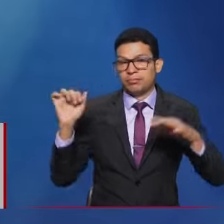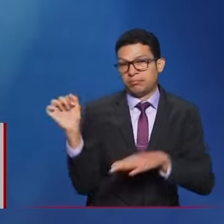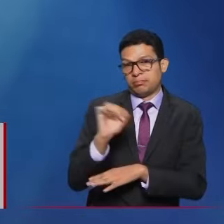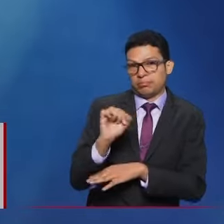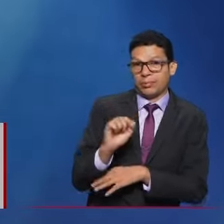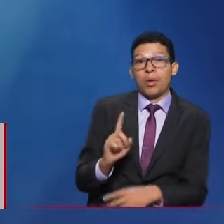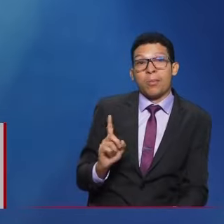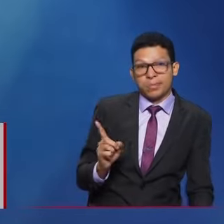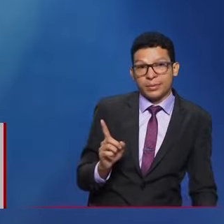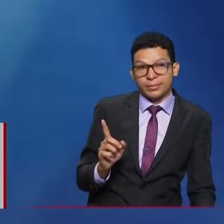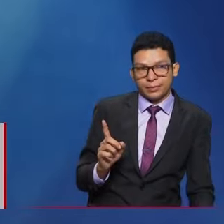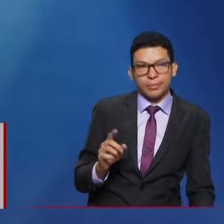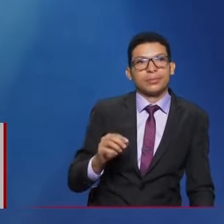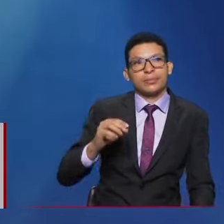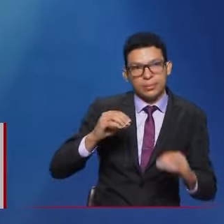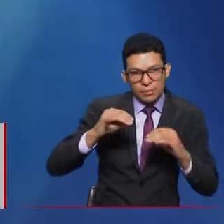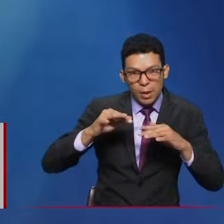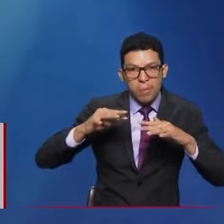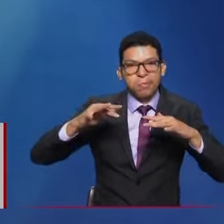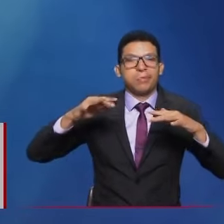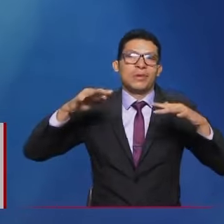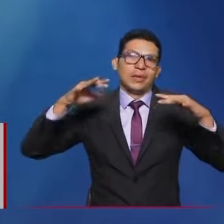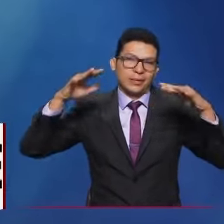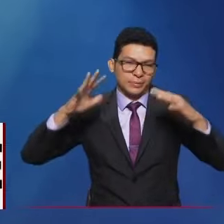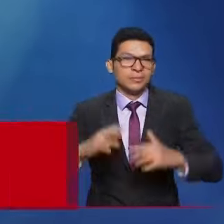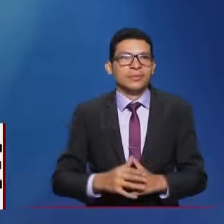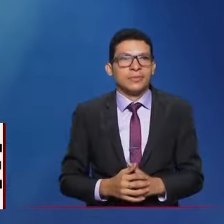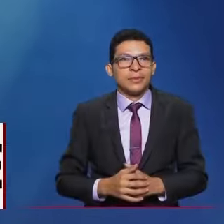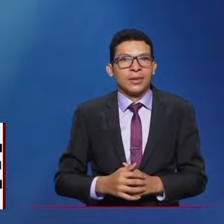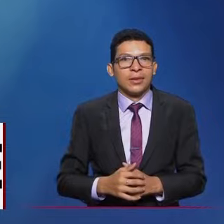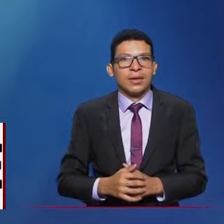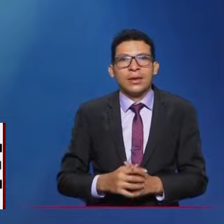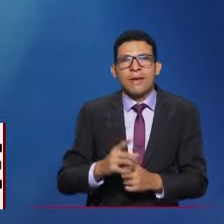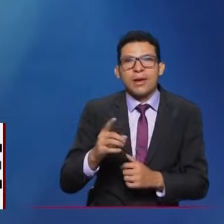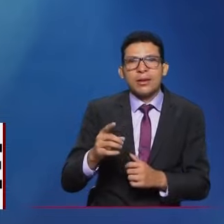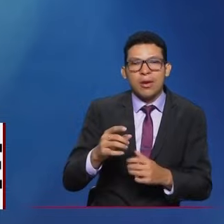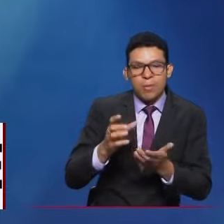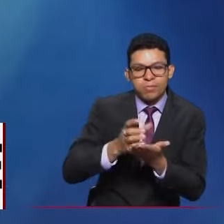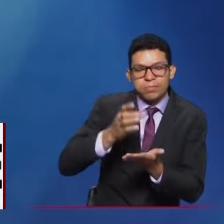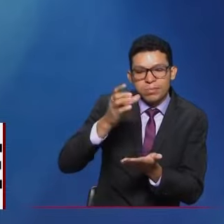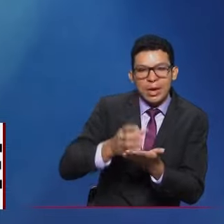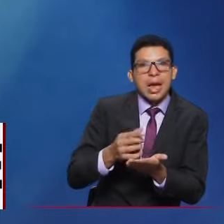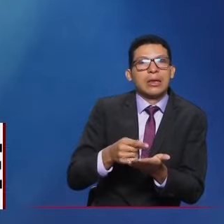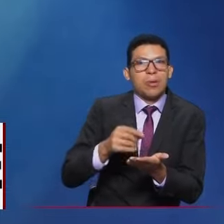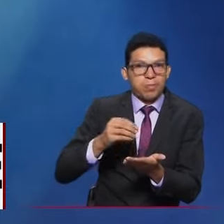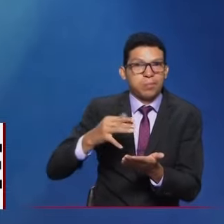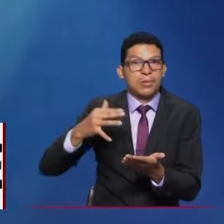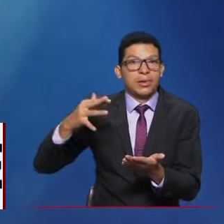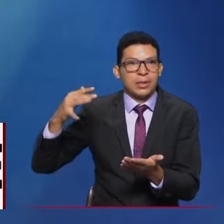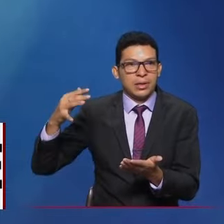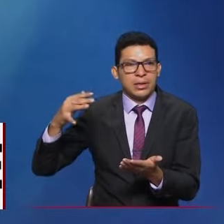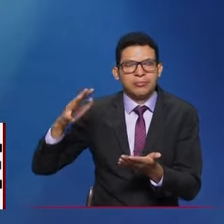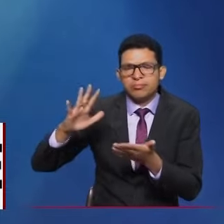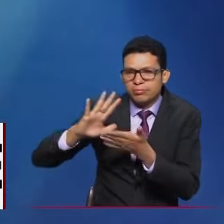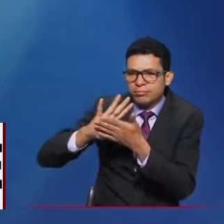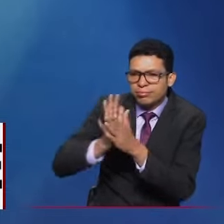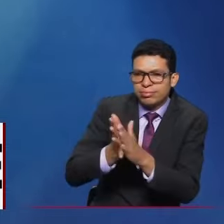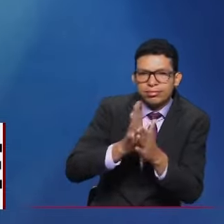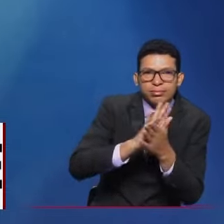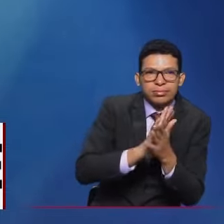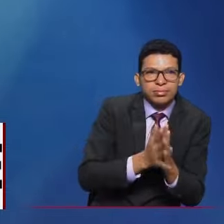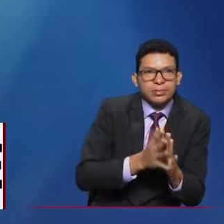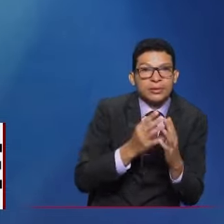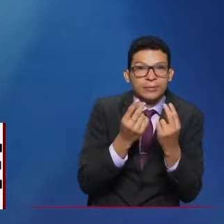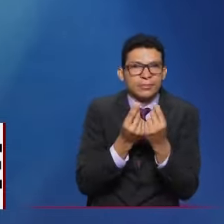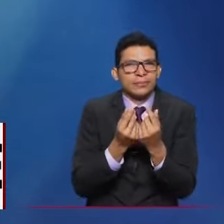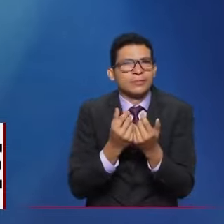seguramente, ahí hay unas emisiones de gases de efecto invernadero. Todo lo que es plástico tiene gases de efecto invernadero. Descarbonizar una